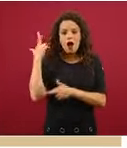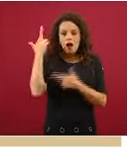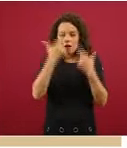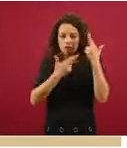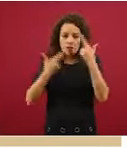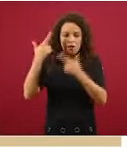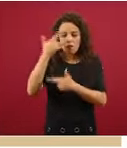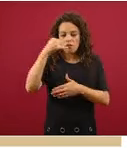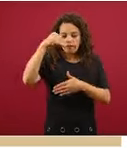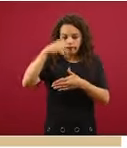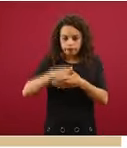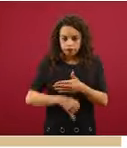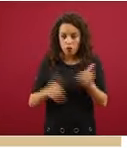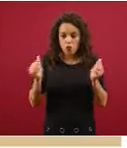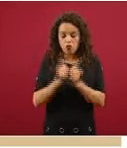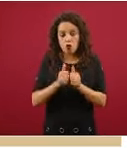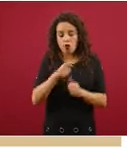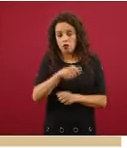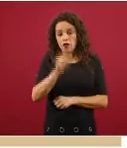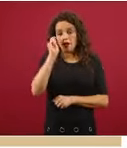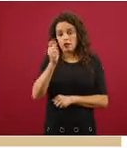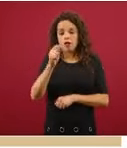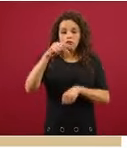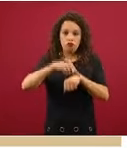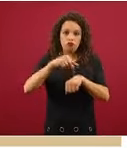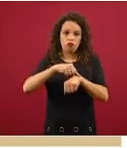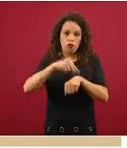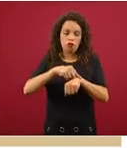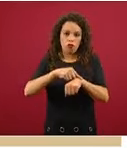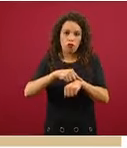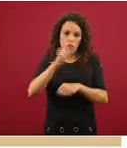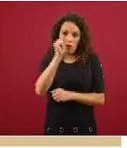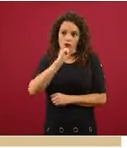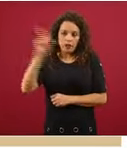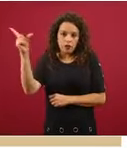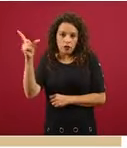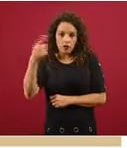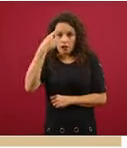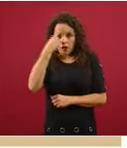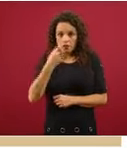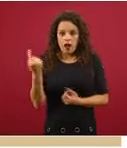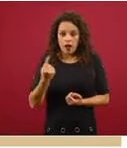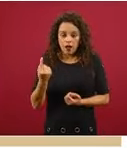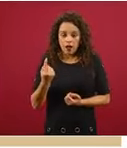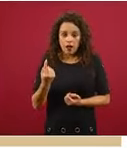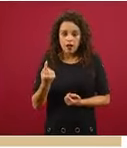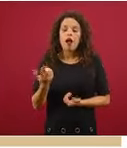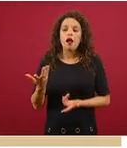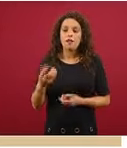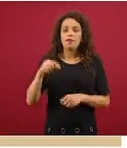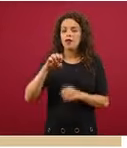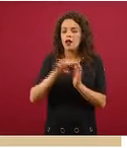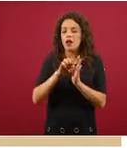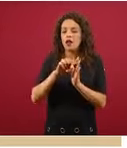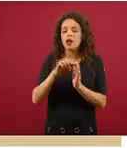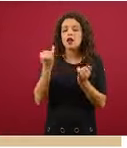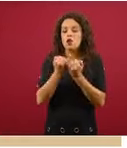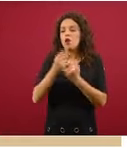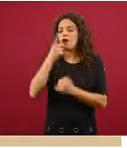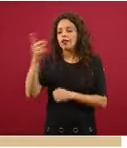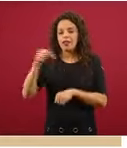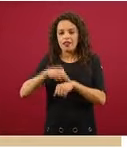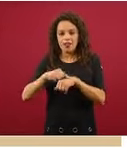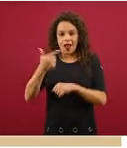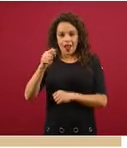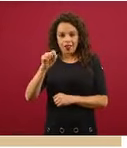conciencia con personal profesional de la medicina para, como lo comentó también el doctor López-Gatell, tener un buen control de